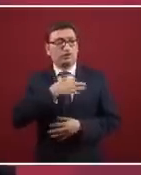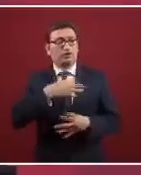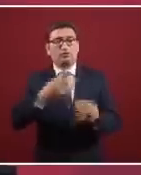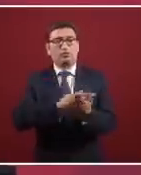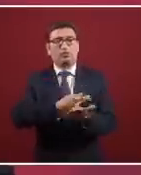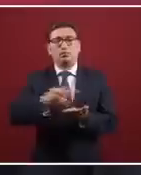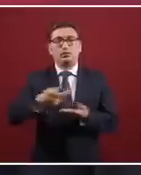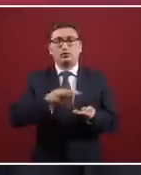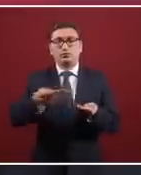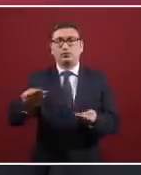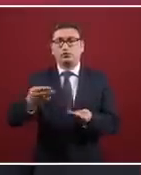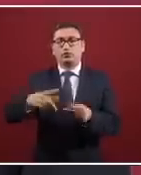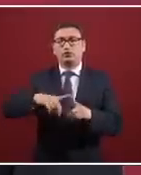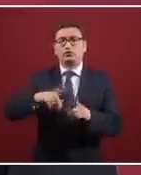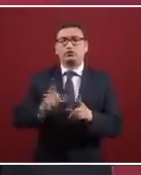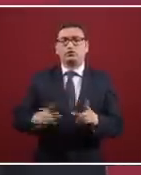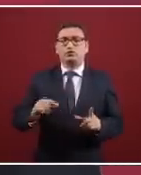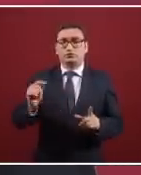Nacional de Ciencias